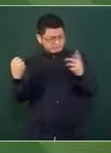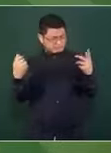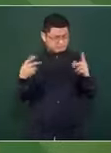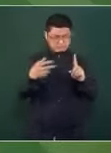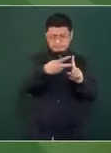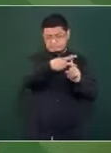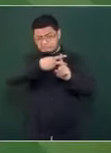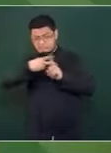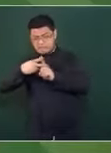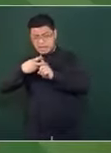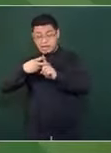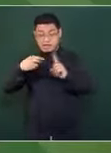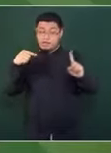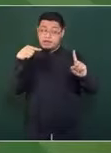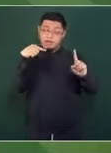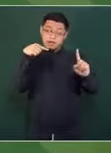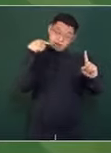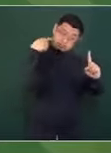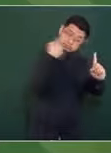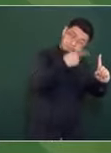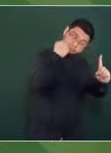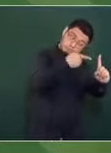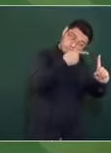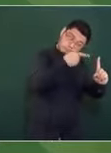que está amenazado